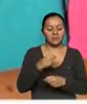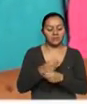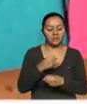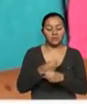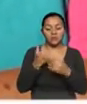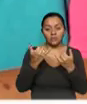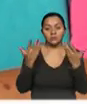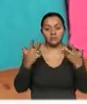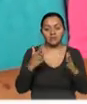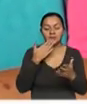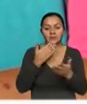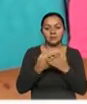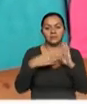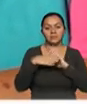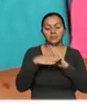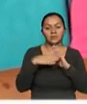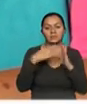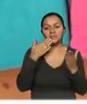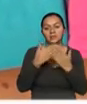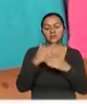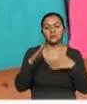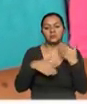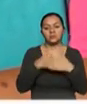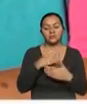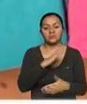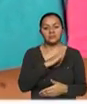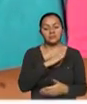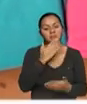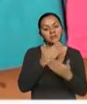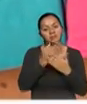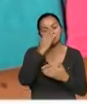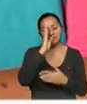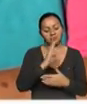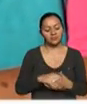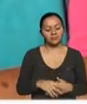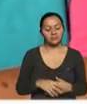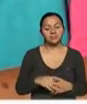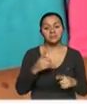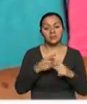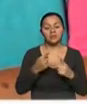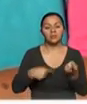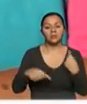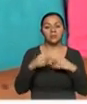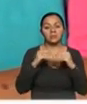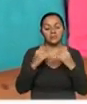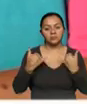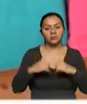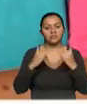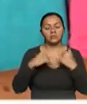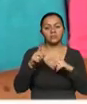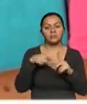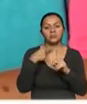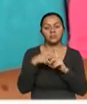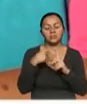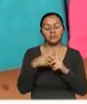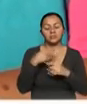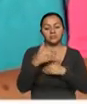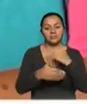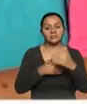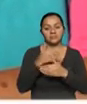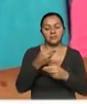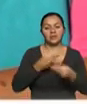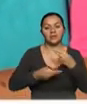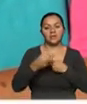estoy, gracias al banco, gracias a la señora, gracias a Dios. Estoy de nuevo continuando. He rehabilitado mi